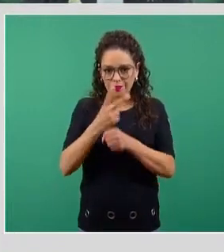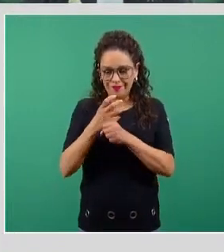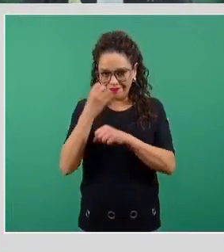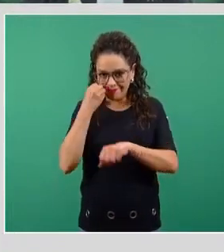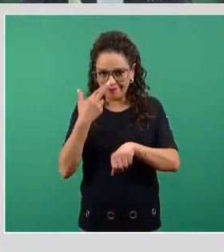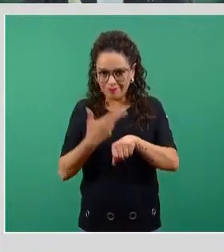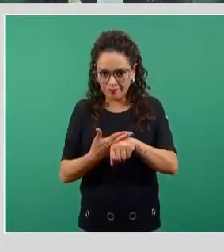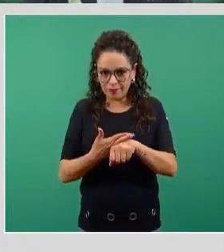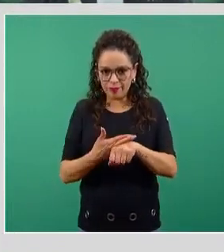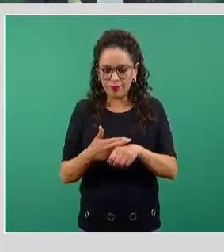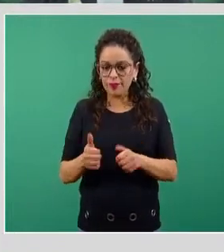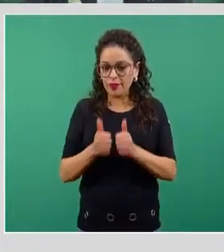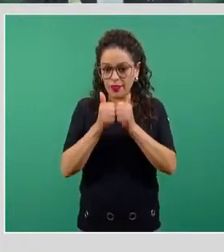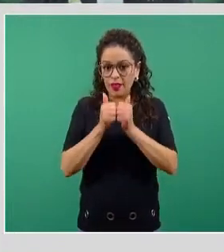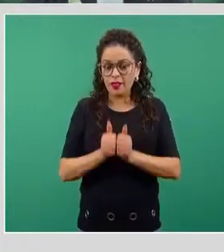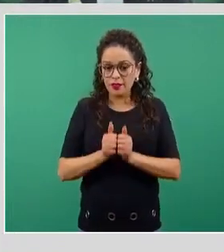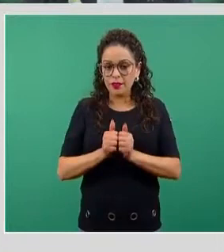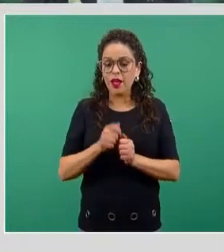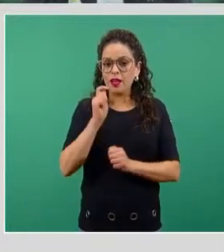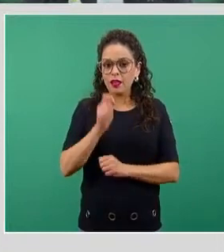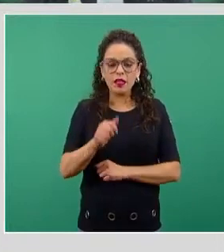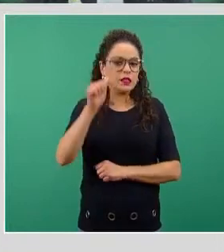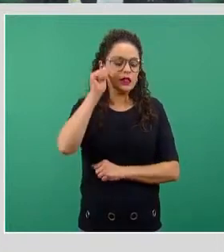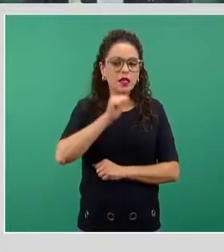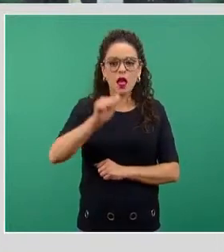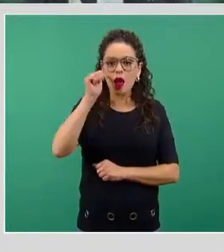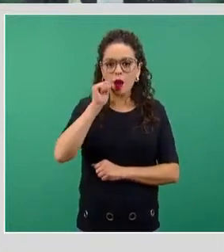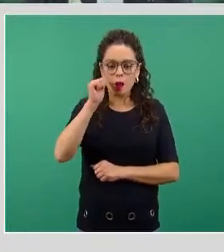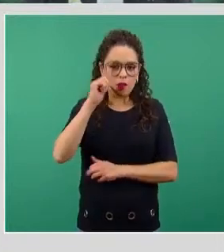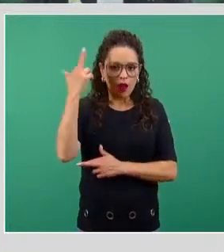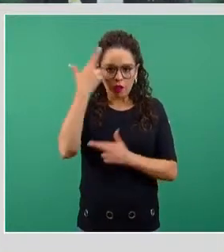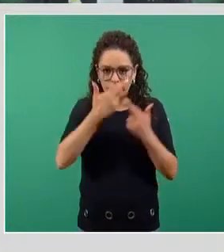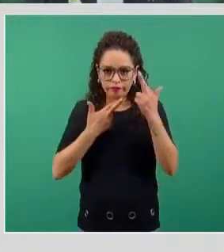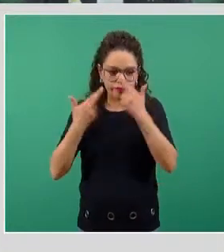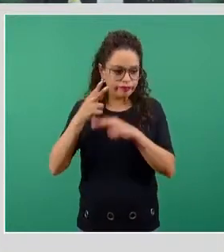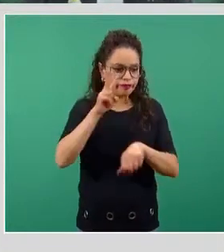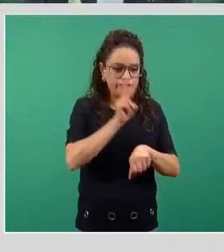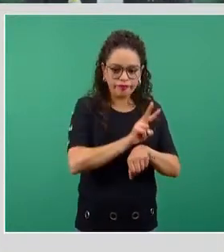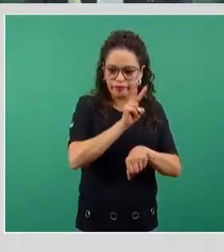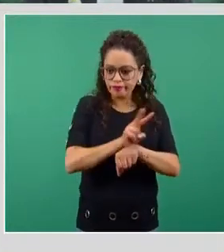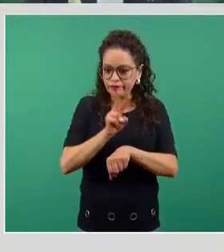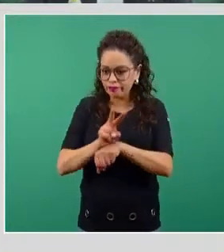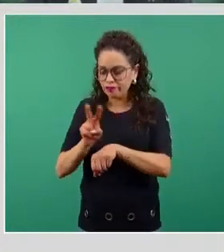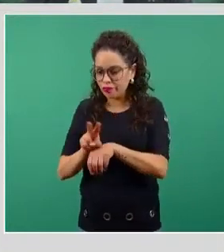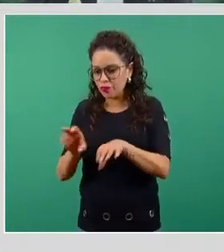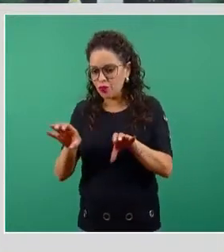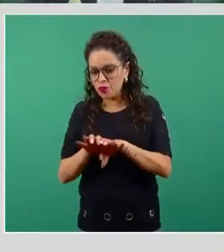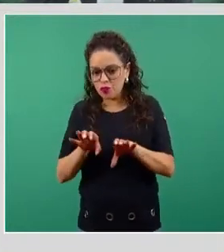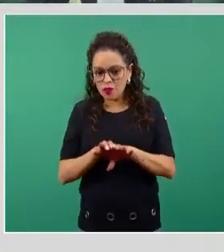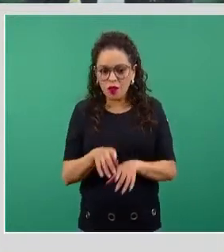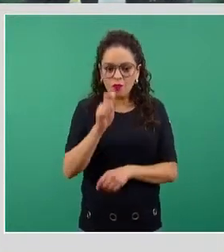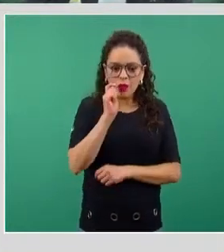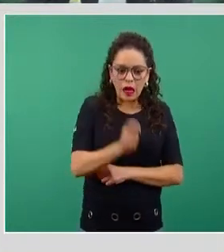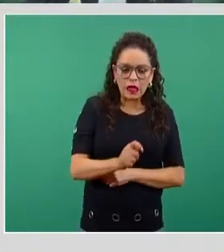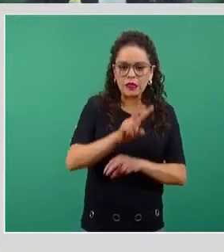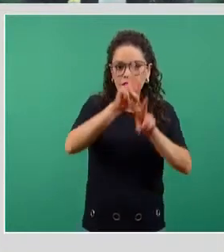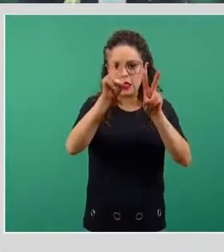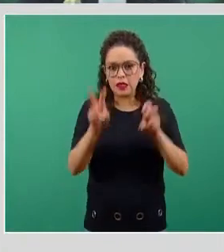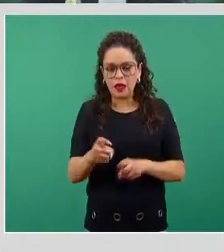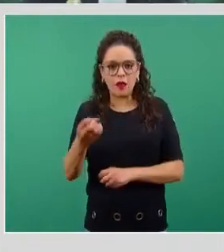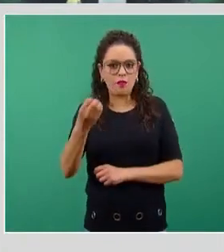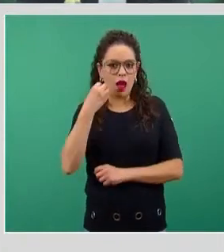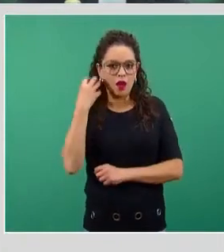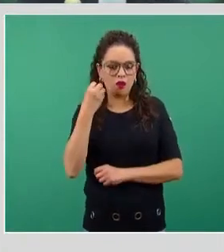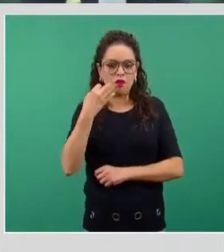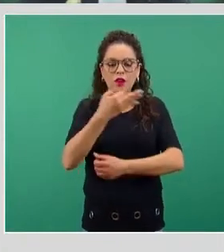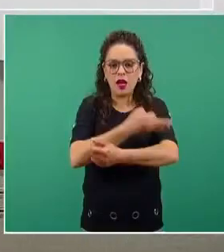estamos permanentemente también dando seguimiento y evaluando el tema de las conferencias vespertinas y obviamente siempre buscando las